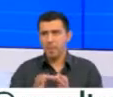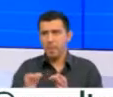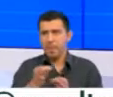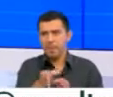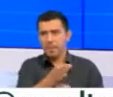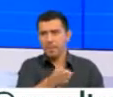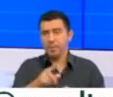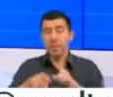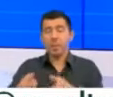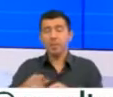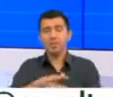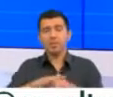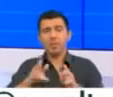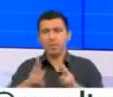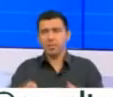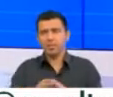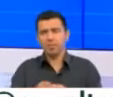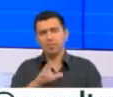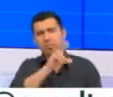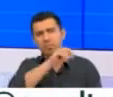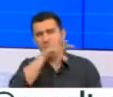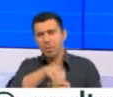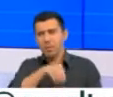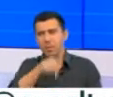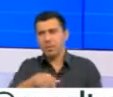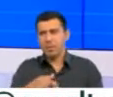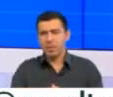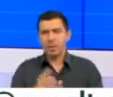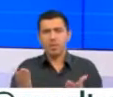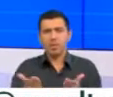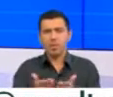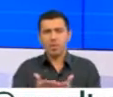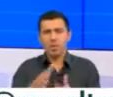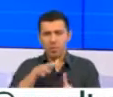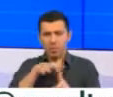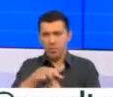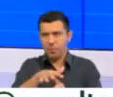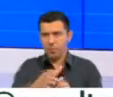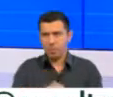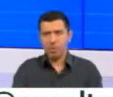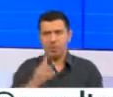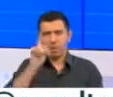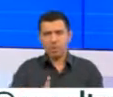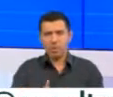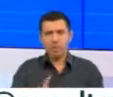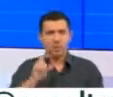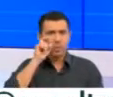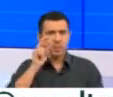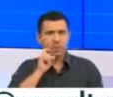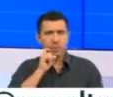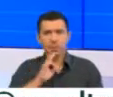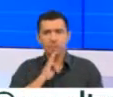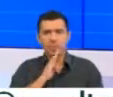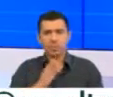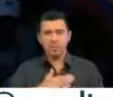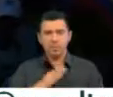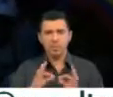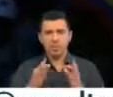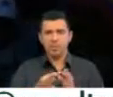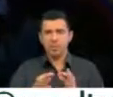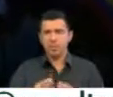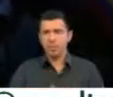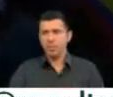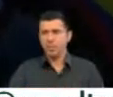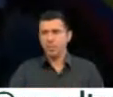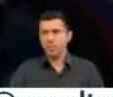en su mayoría pidieron que no se influenciara desde los colegios en las decisiones sexuales de sus hijos. En norte